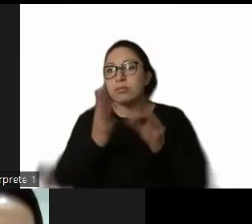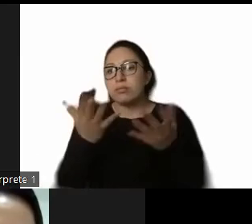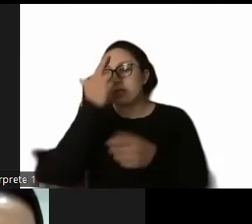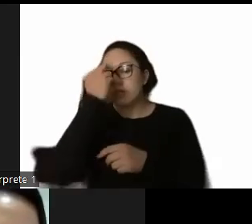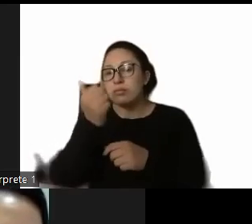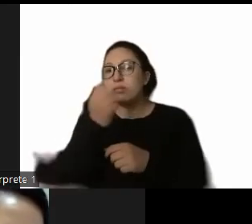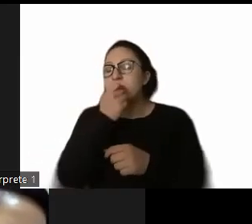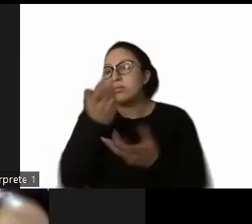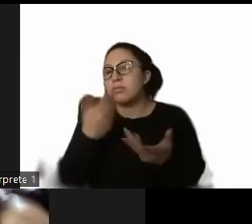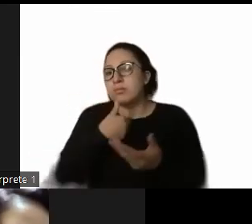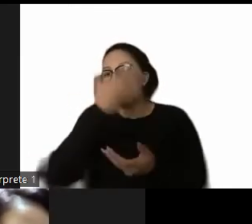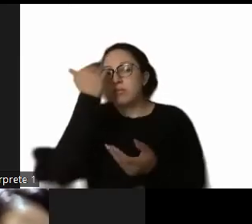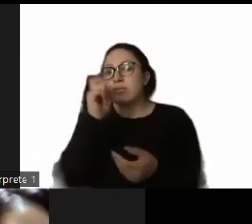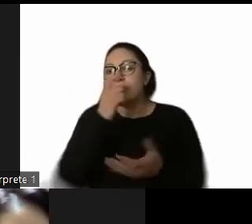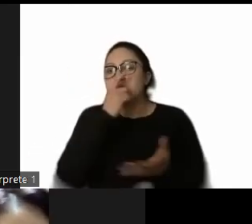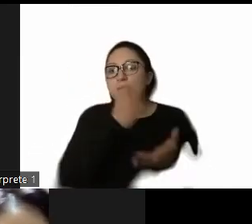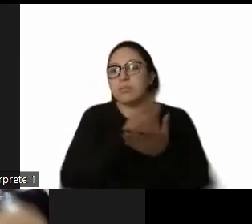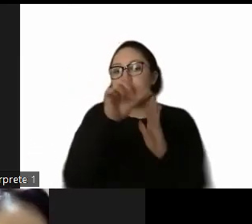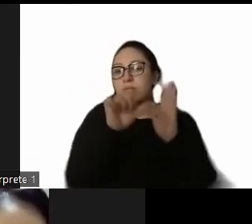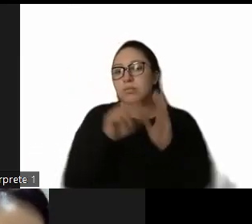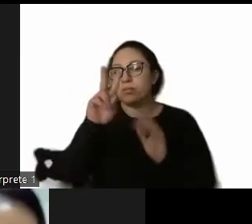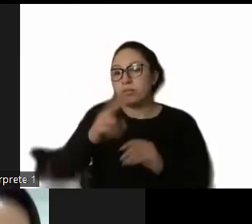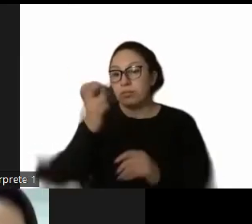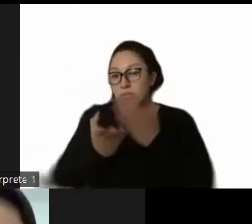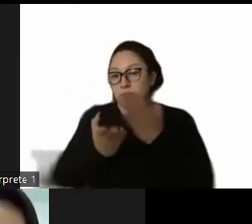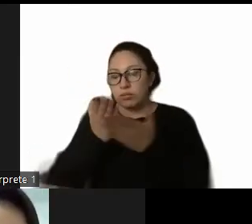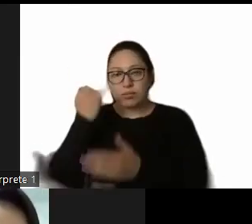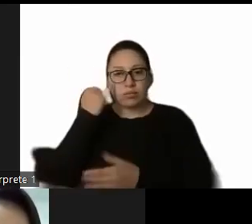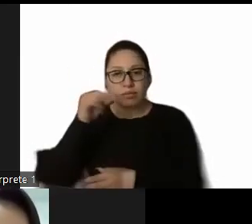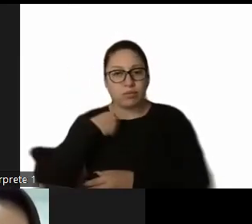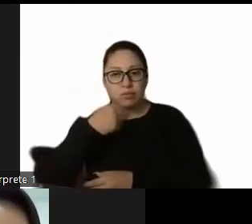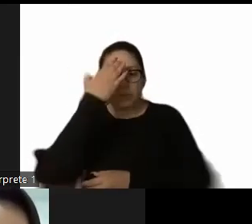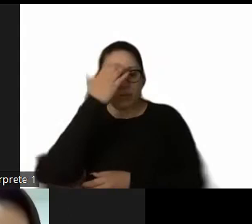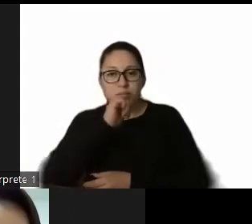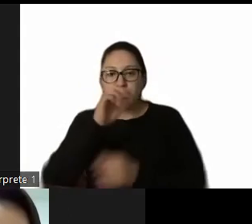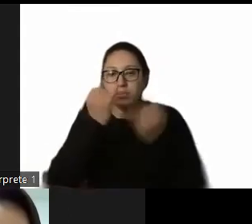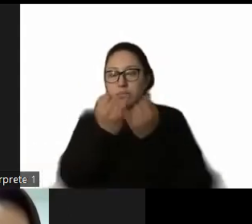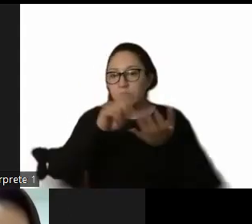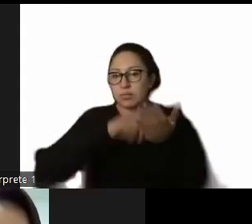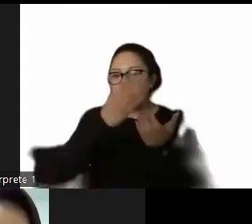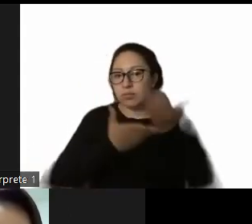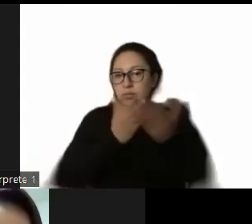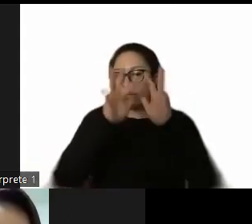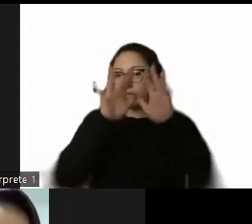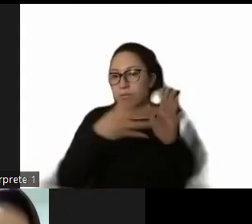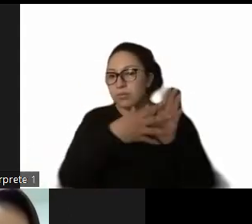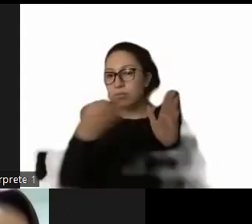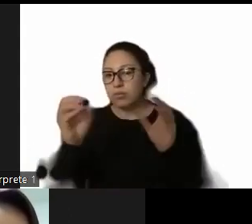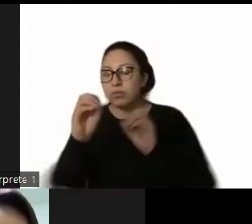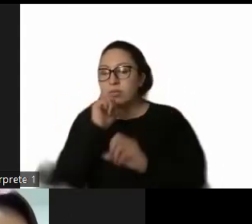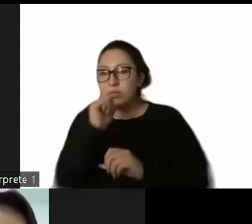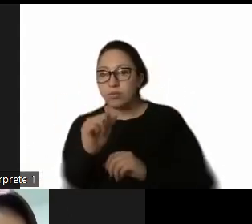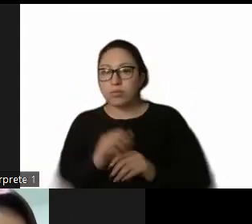artículos de la diputada. Yo no tengo la iniciativa y aquí no nos lo transcriben en la propuesta. Entonces, bueno,